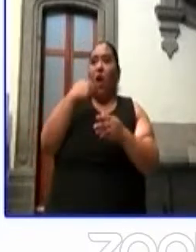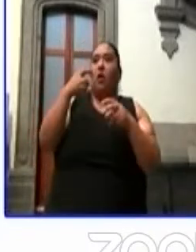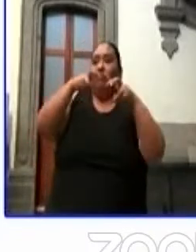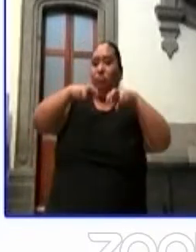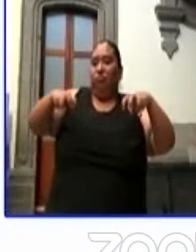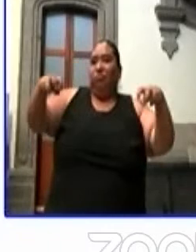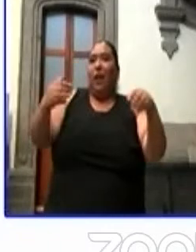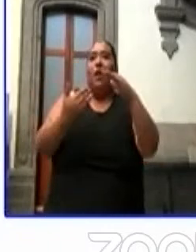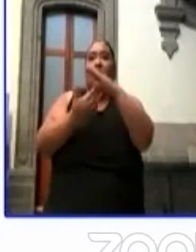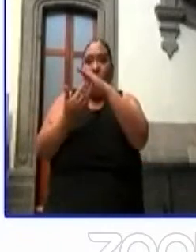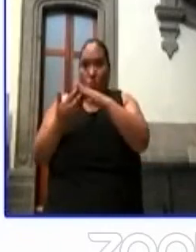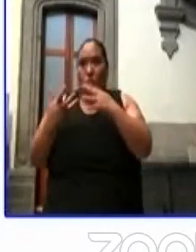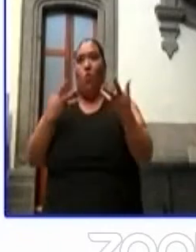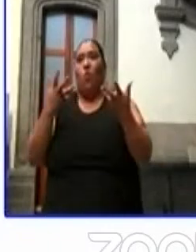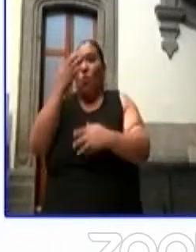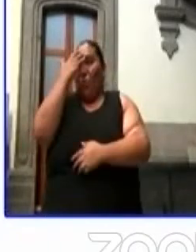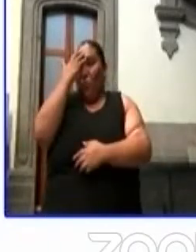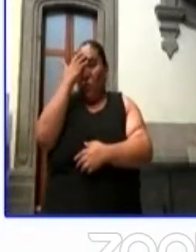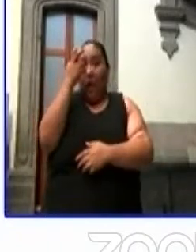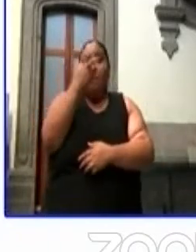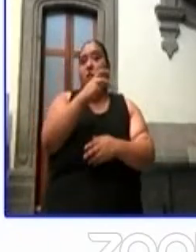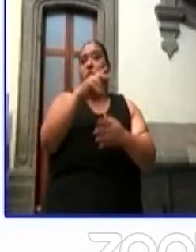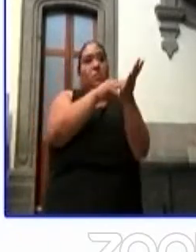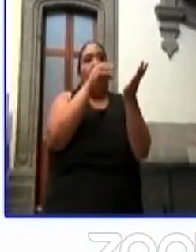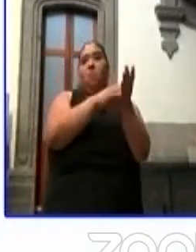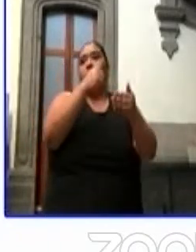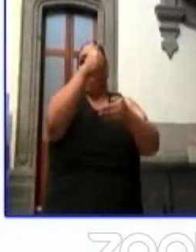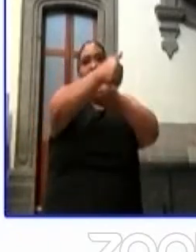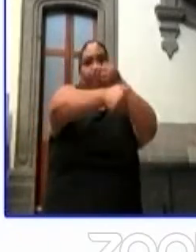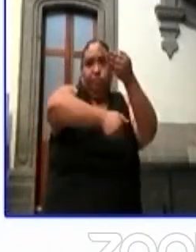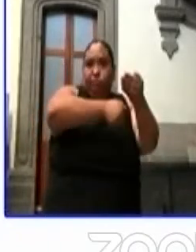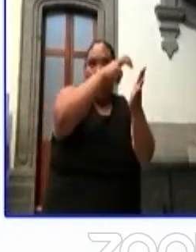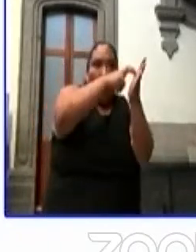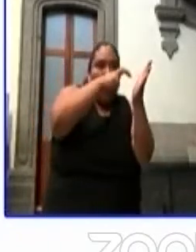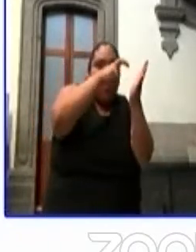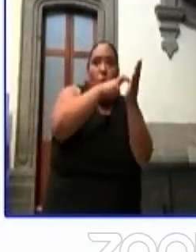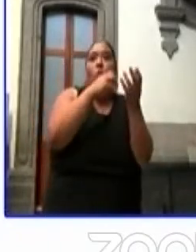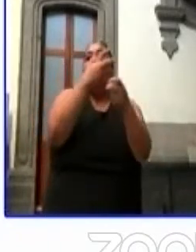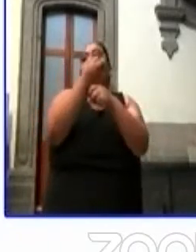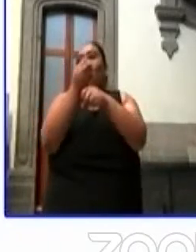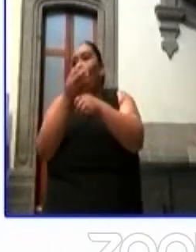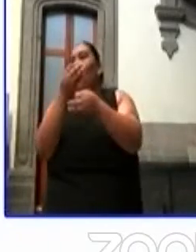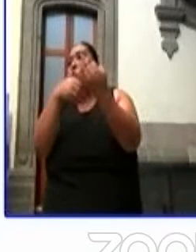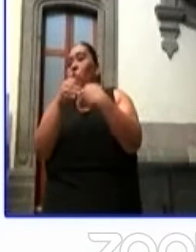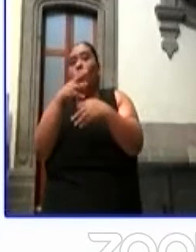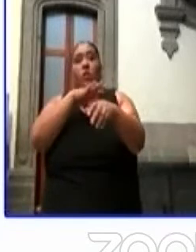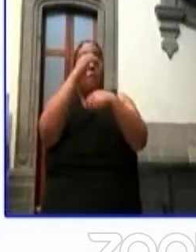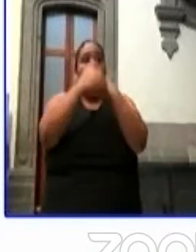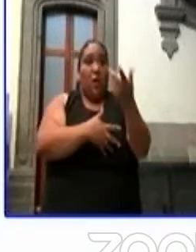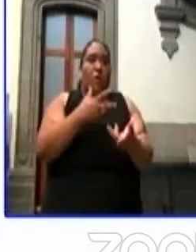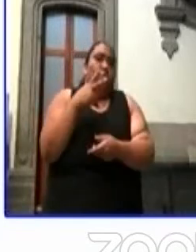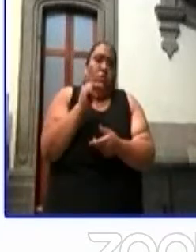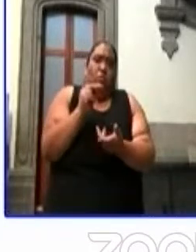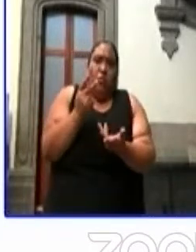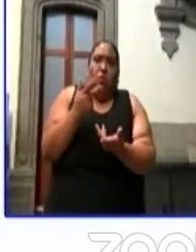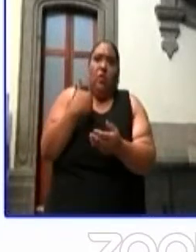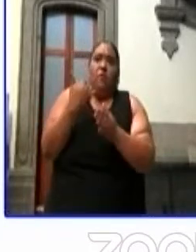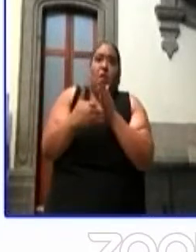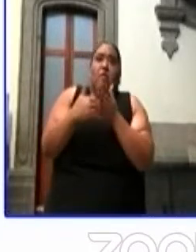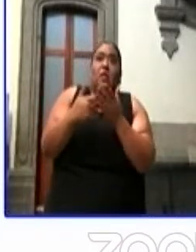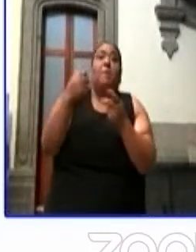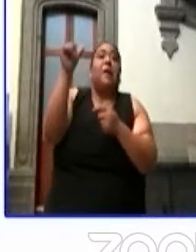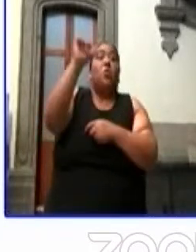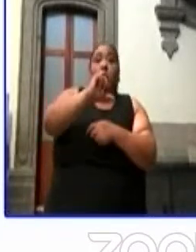un documento en proceso, no será un documento terminado, y esa es la intención. Hoy volverlo